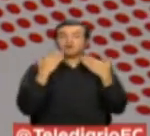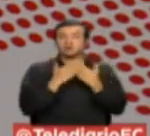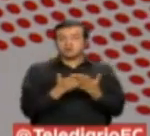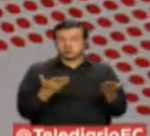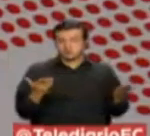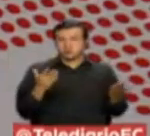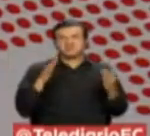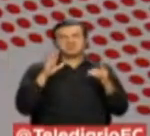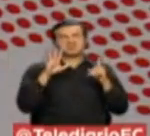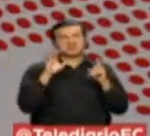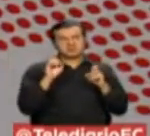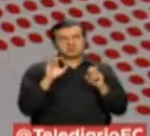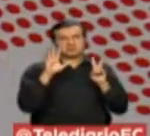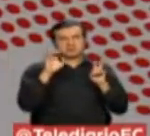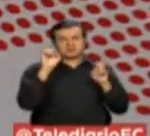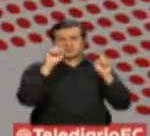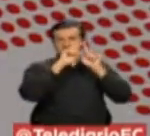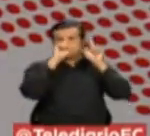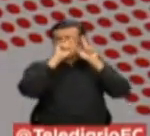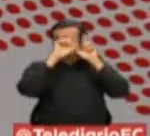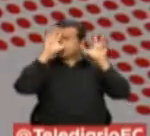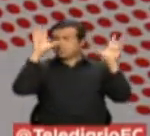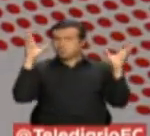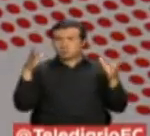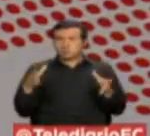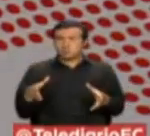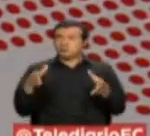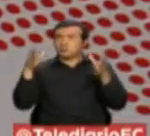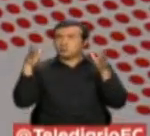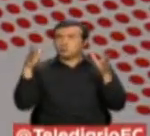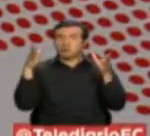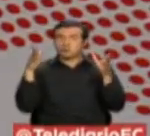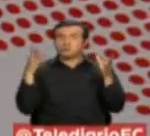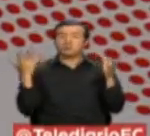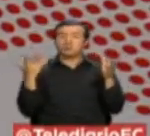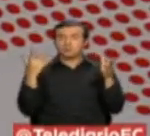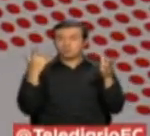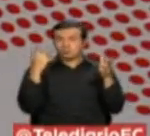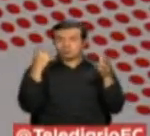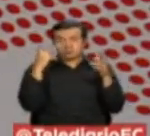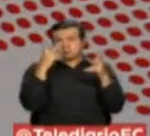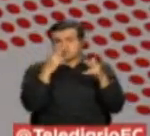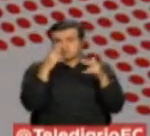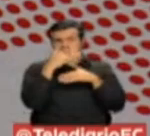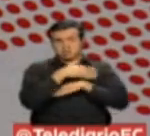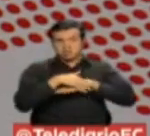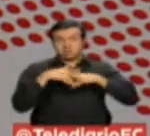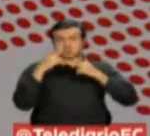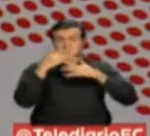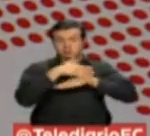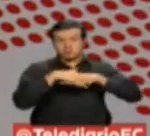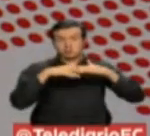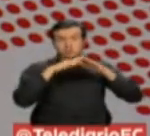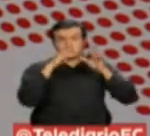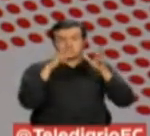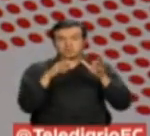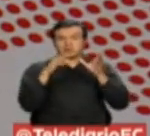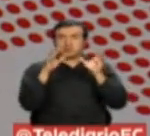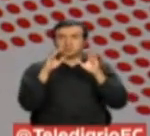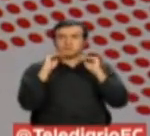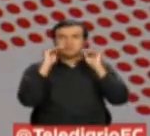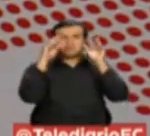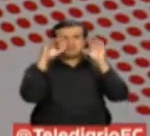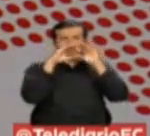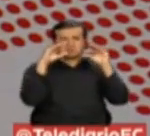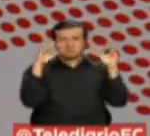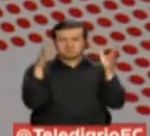Como 60, 70 empresas, en que tenían y compartían el mismo domicilio en galpones, en departamentos,